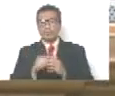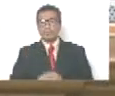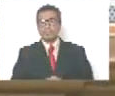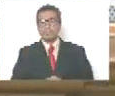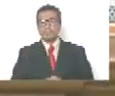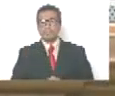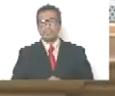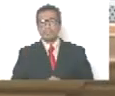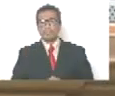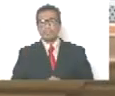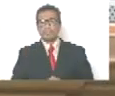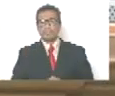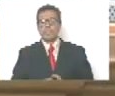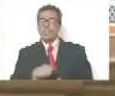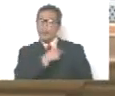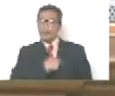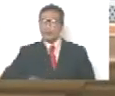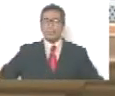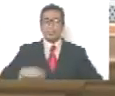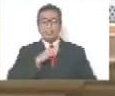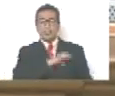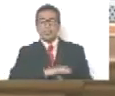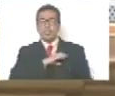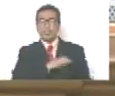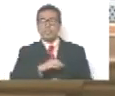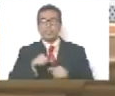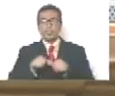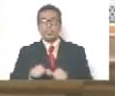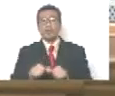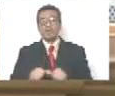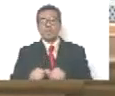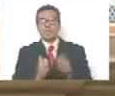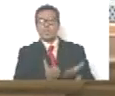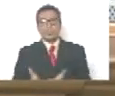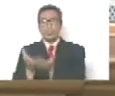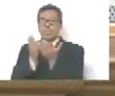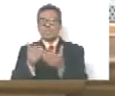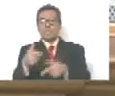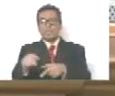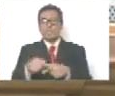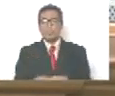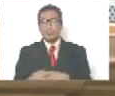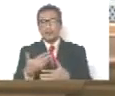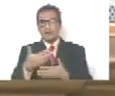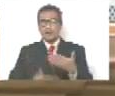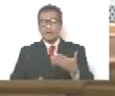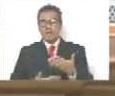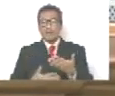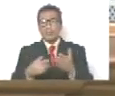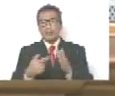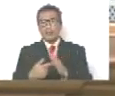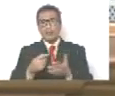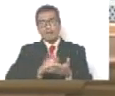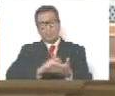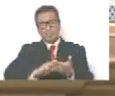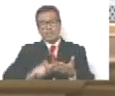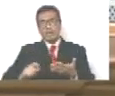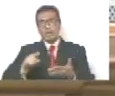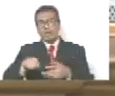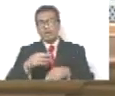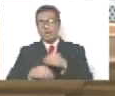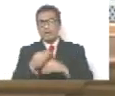al presidente de la Comisión Permanente de Administración y Servicios por enviar a esta Junta Directiva un informe por escrito acerca del estado de la ley a